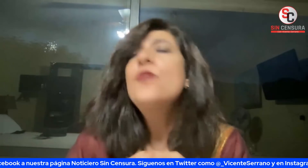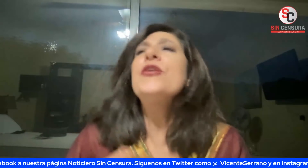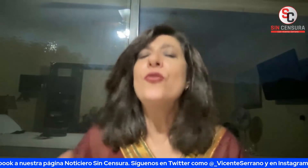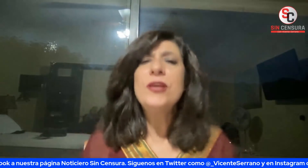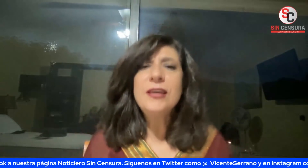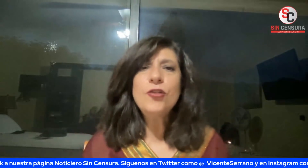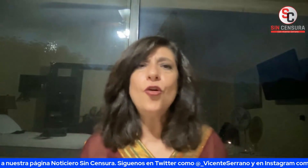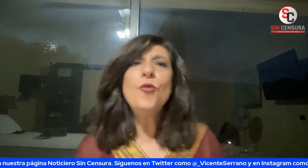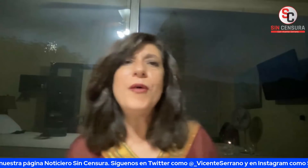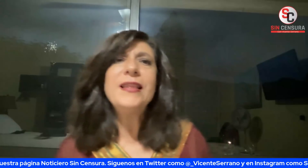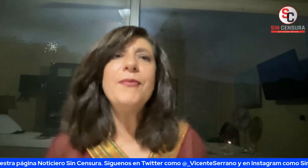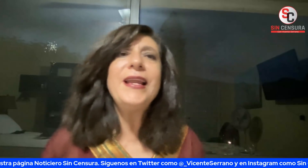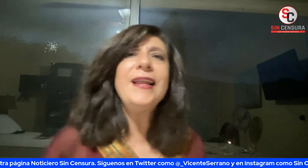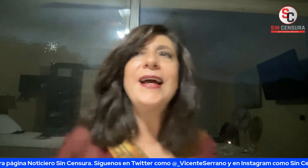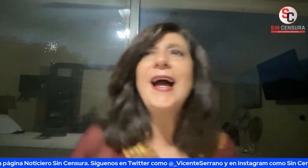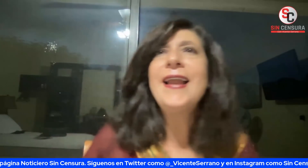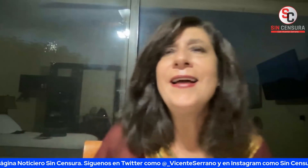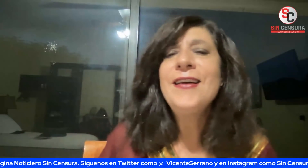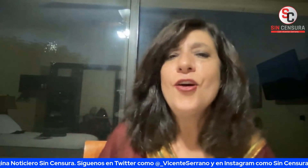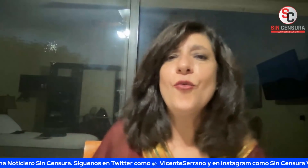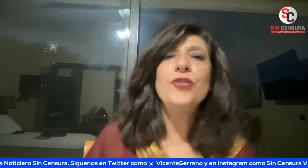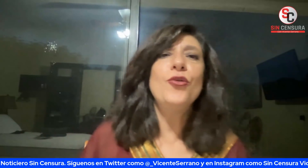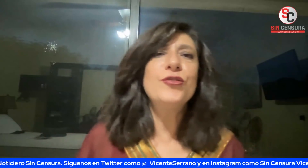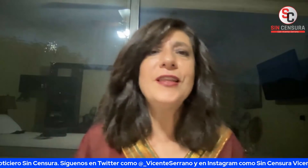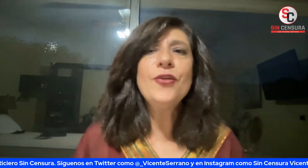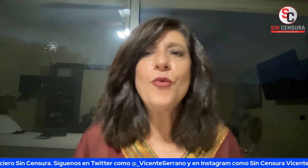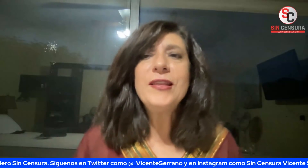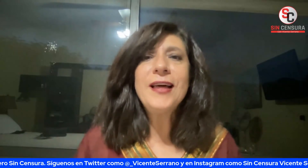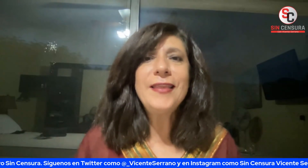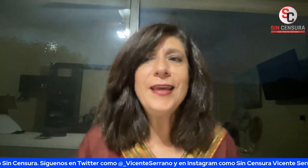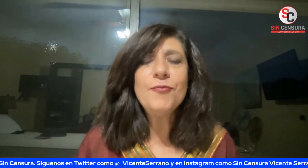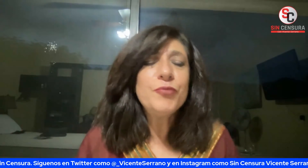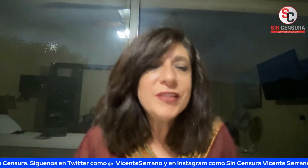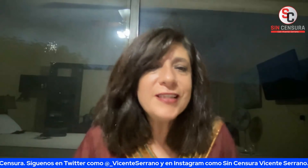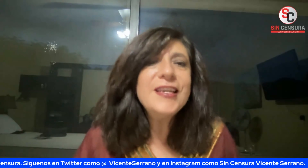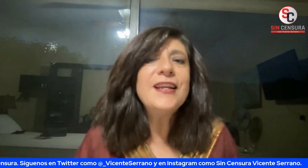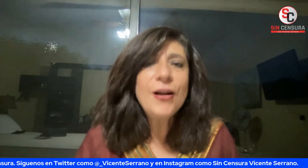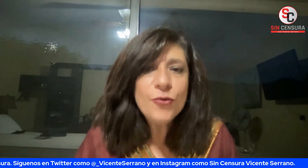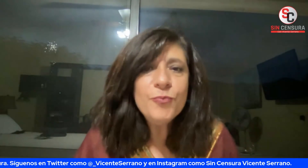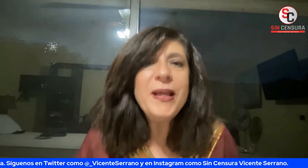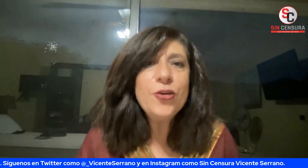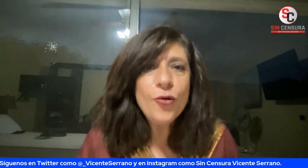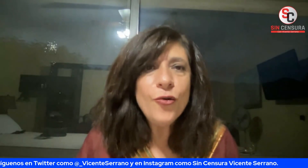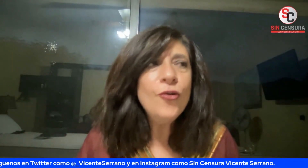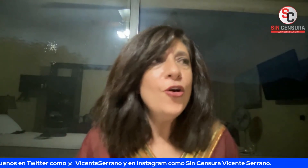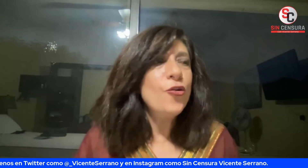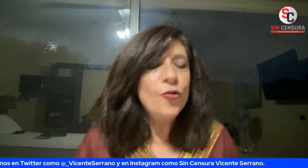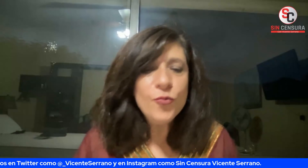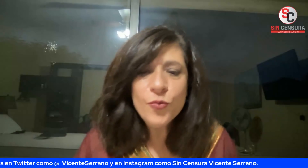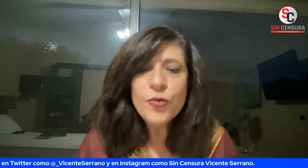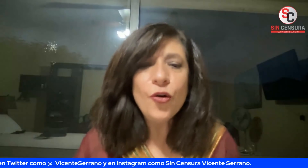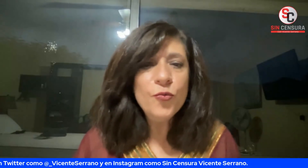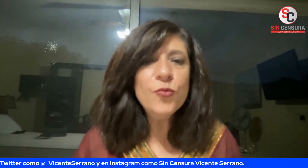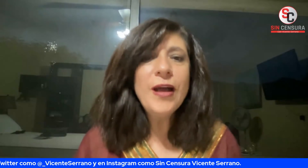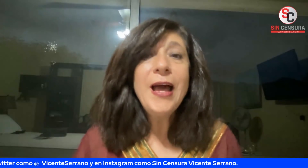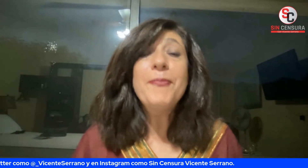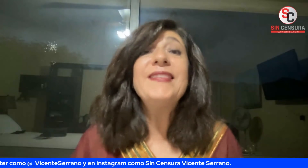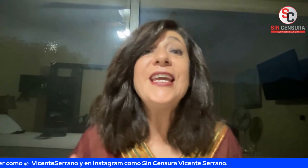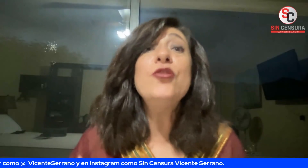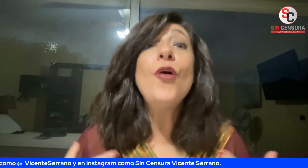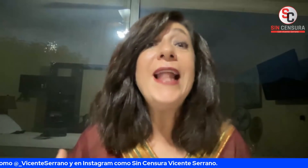dice, bueno, ¿y cómo van a ver a la cara cuando se den cuenta de, pues, que cierra un periodo